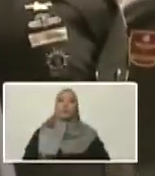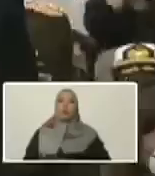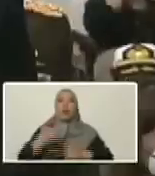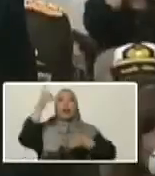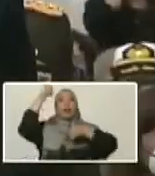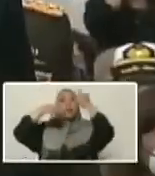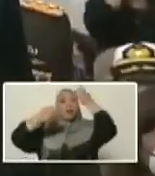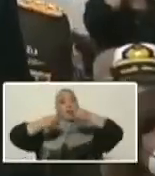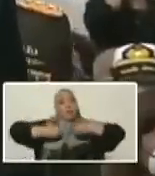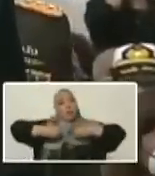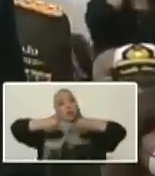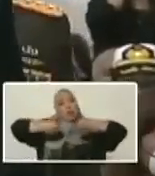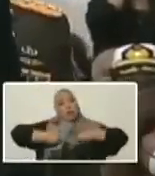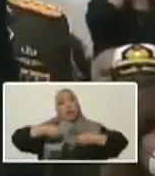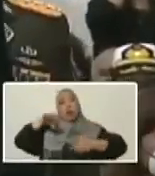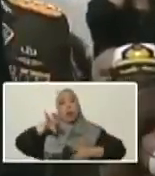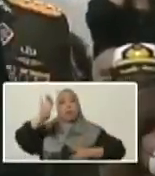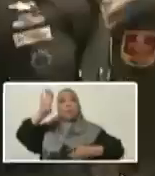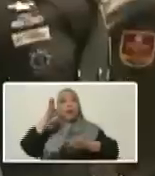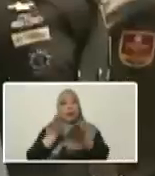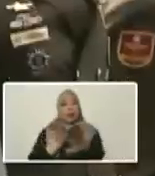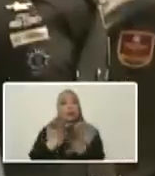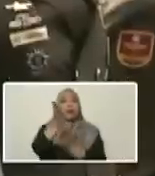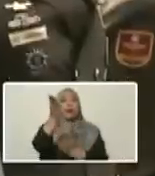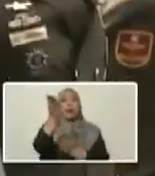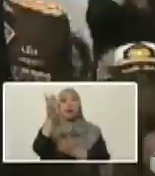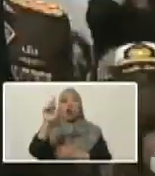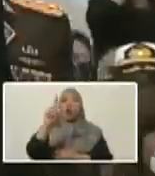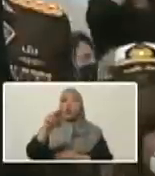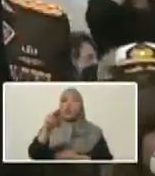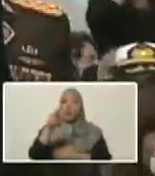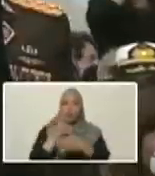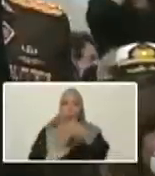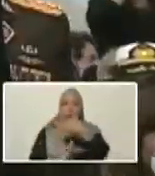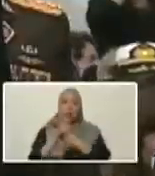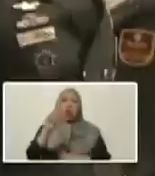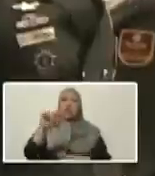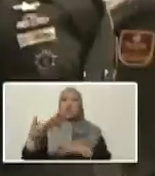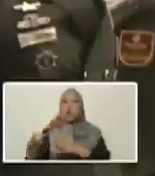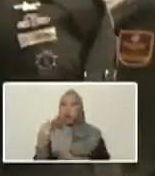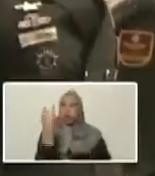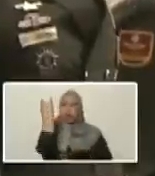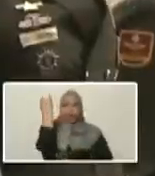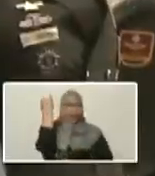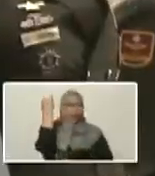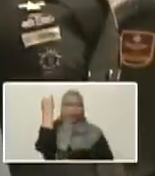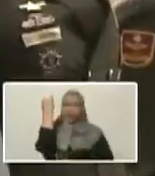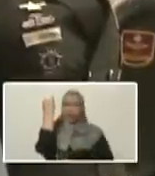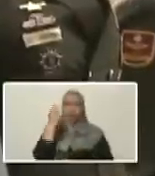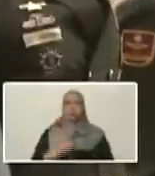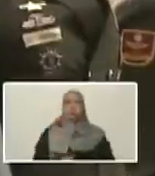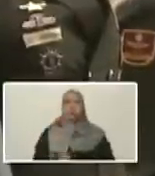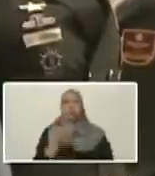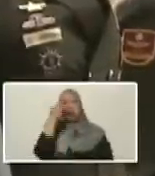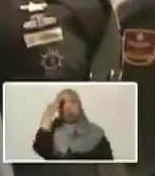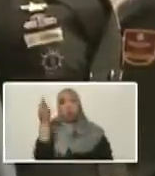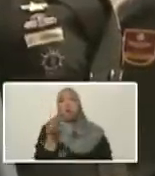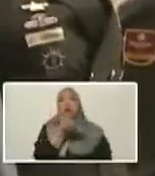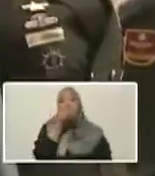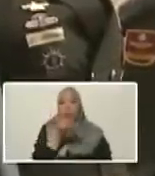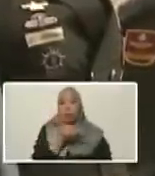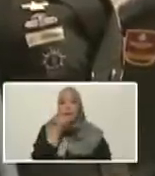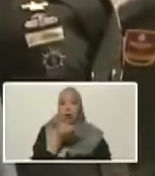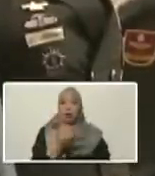¡Chávez vive! ¡La patria sigue! ¡Leales siempre! ¡Traidores nunca! Comandante en jefe, buenas tardes. Buenas